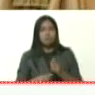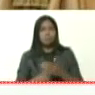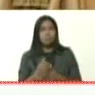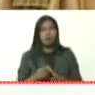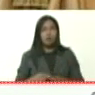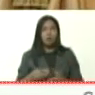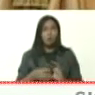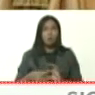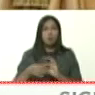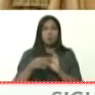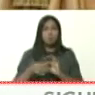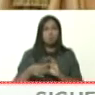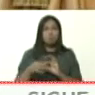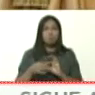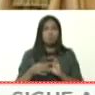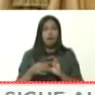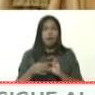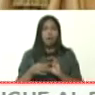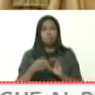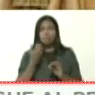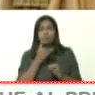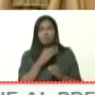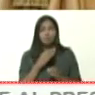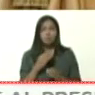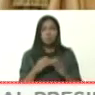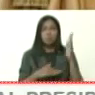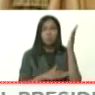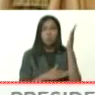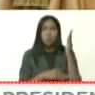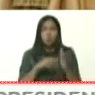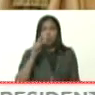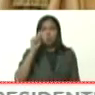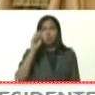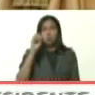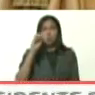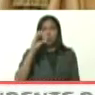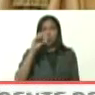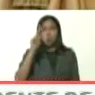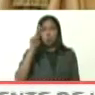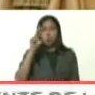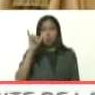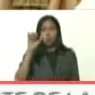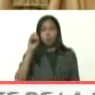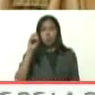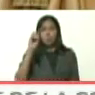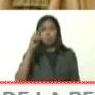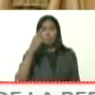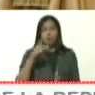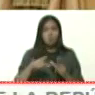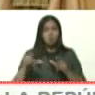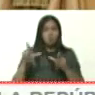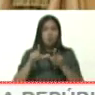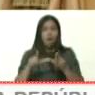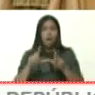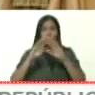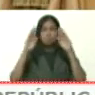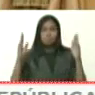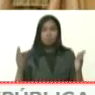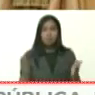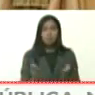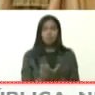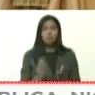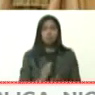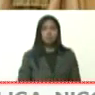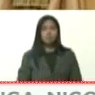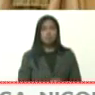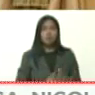unidad de diálisis en el Tocuyo, una unidad de diálisis de primer nivel del mundo, unidad de diálisis Amor